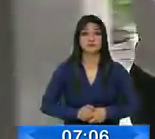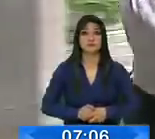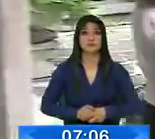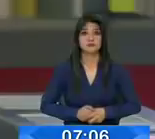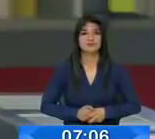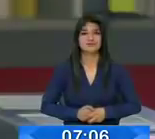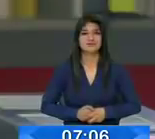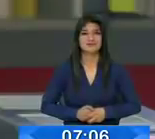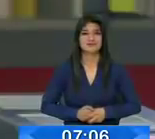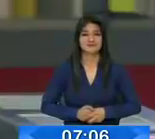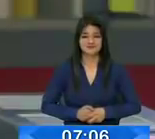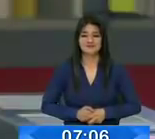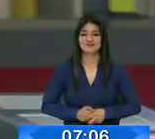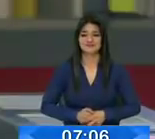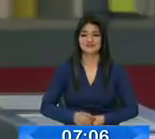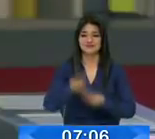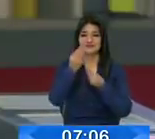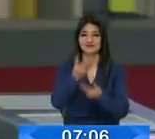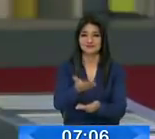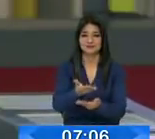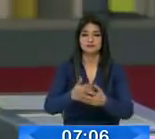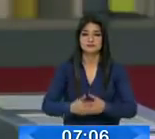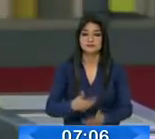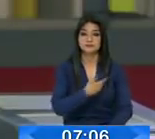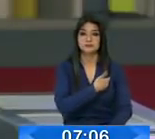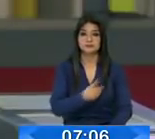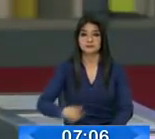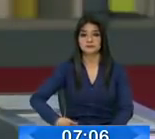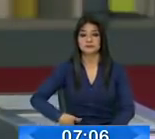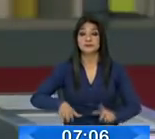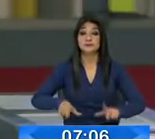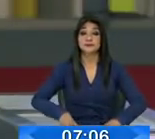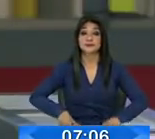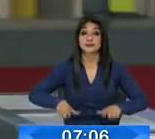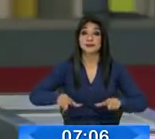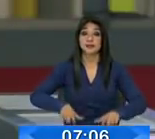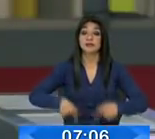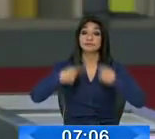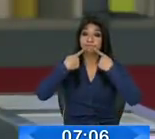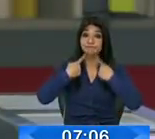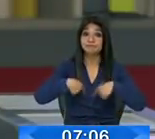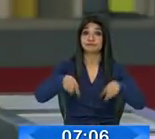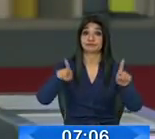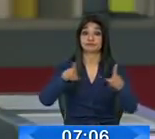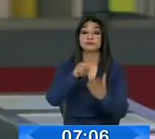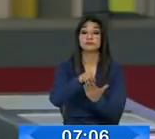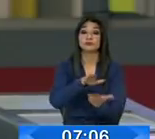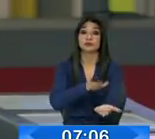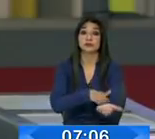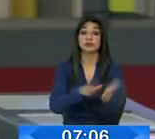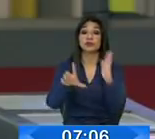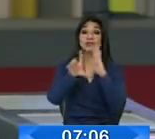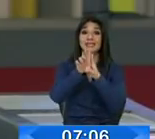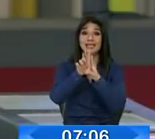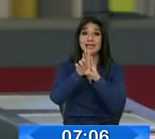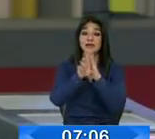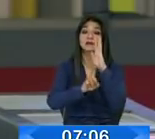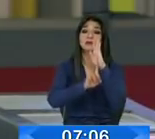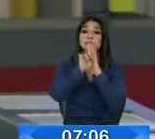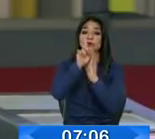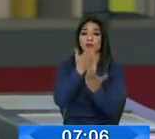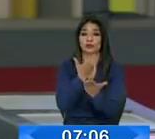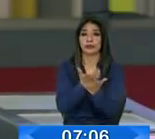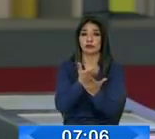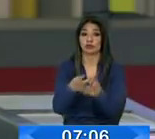Basante. Este puede contarles que el presidente de la República, Lenín Moreno, se pronunció sobre el proyecto de ley de crecimiento económico enviado